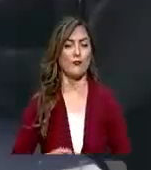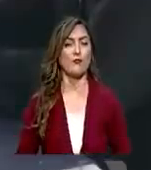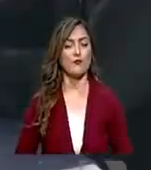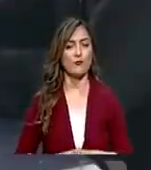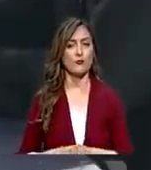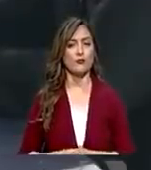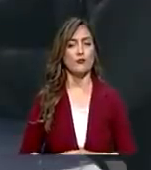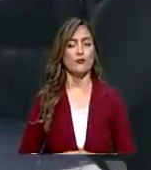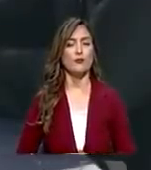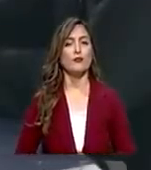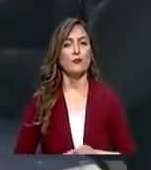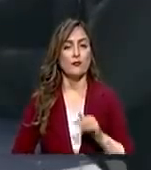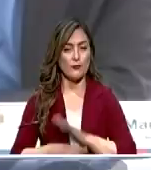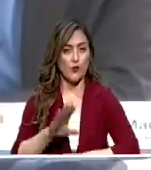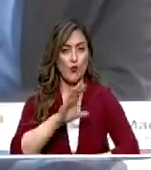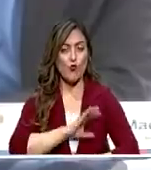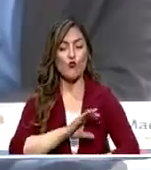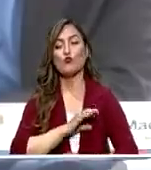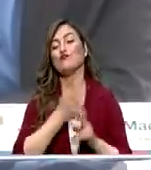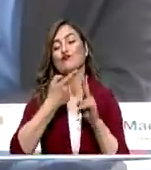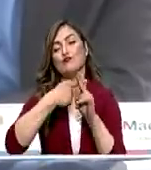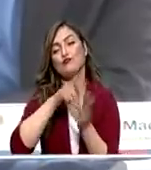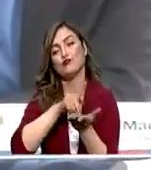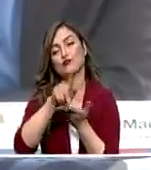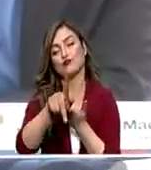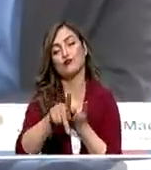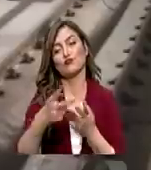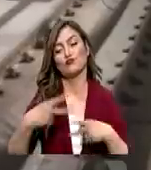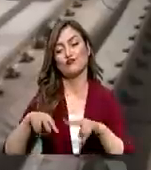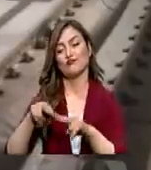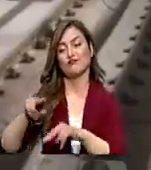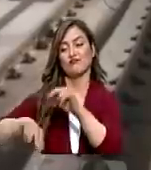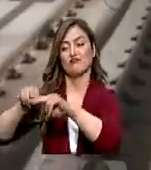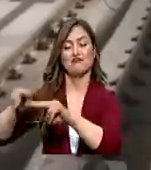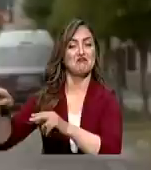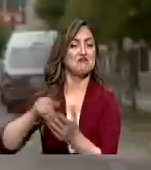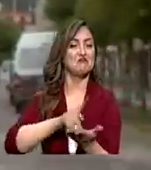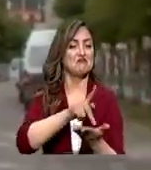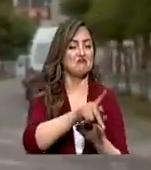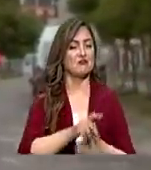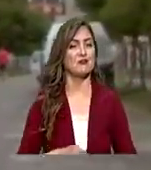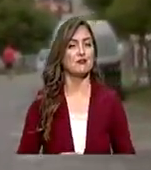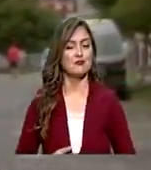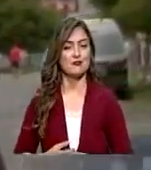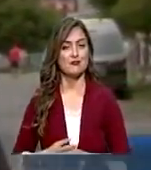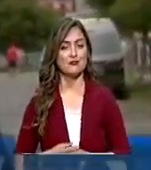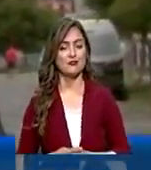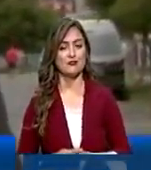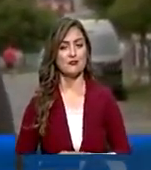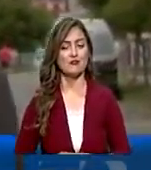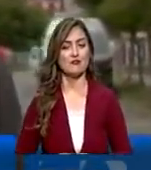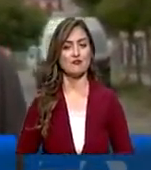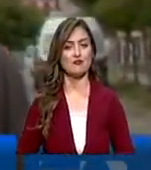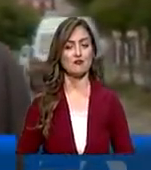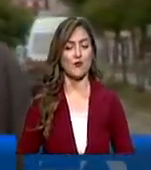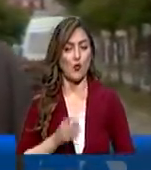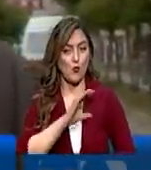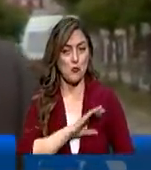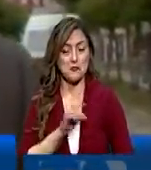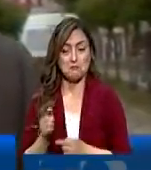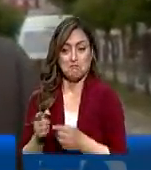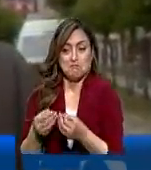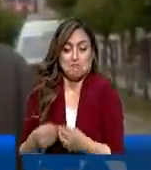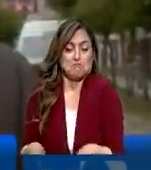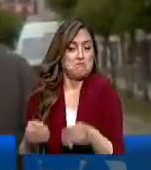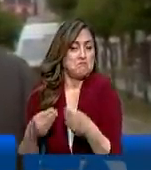más aún cuando el municipio ya debe empezar a pagar el costo de la construcción del metro. Económicamente, el municipio y la ciudadanía sigue